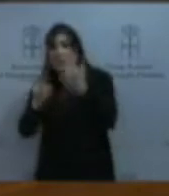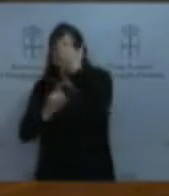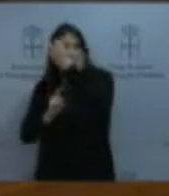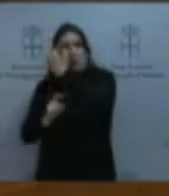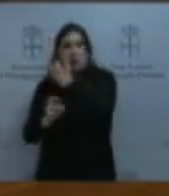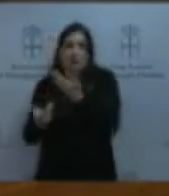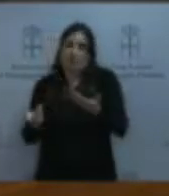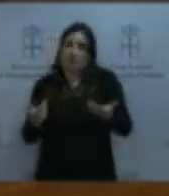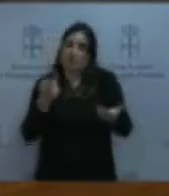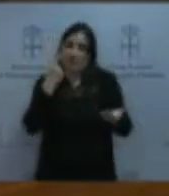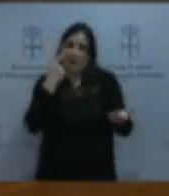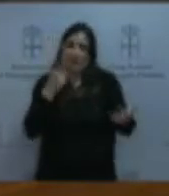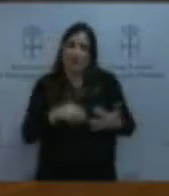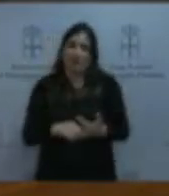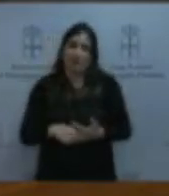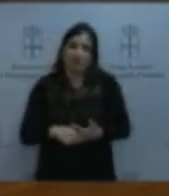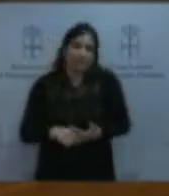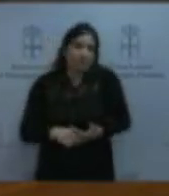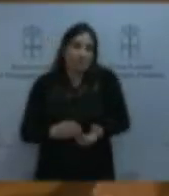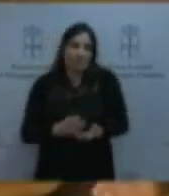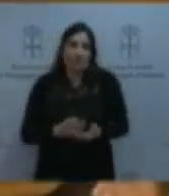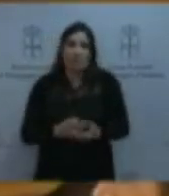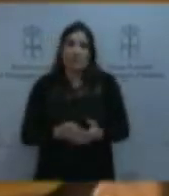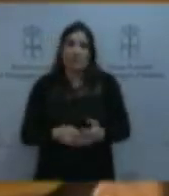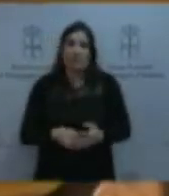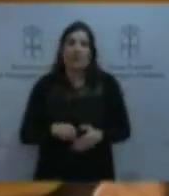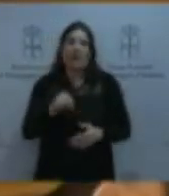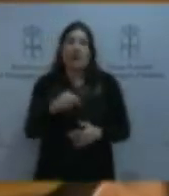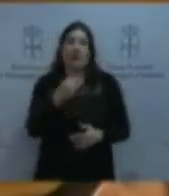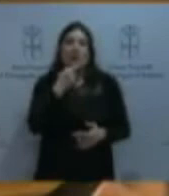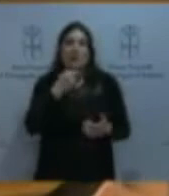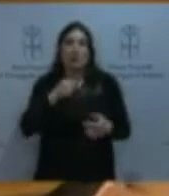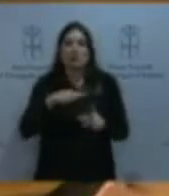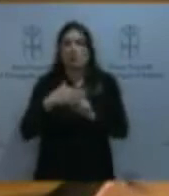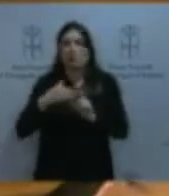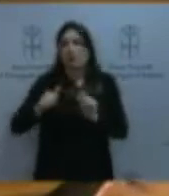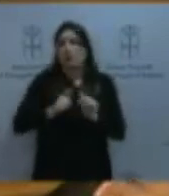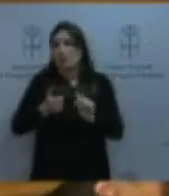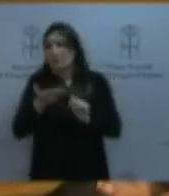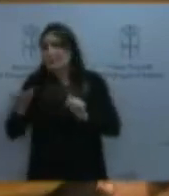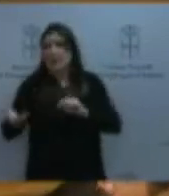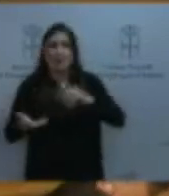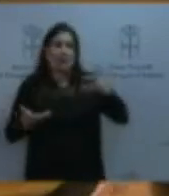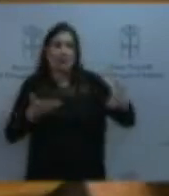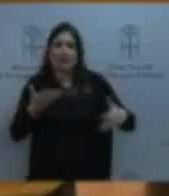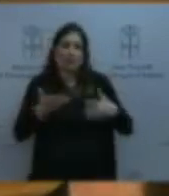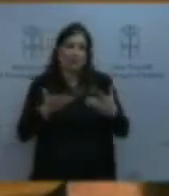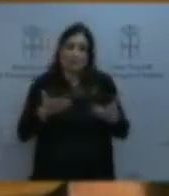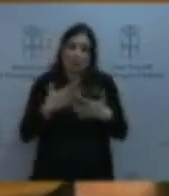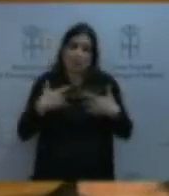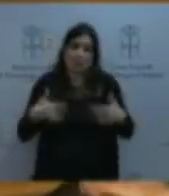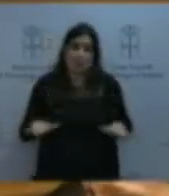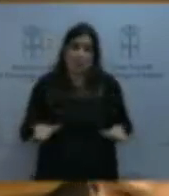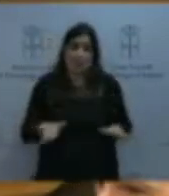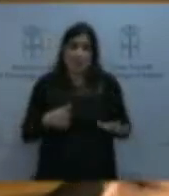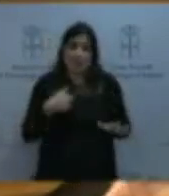aquí podemos hablar de vientos de cola, podemos hablar de vientos de proa, lo que quiera. A usted, yo tengo la sensación de que lo que le interesa hablar es de los